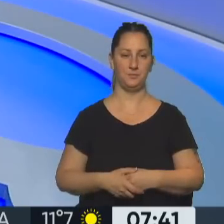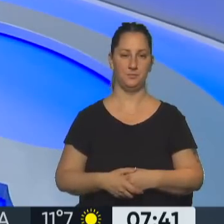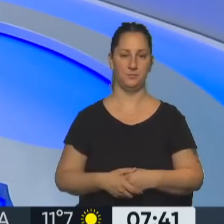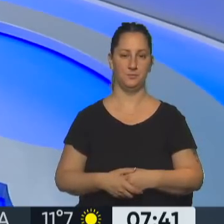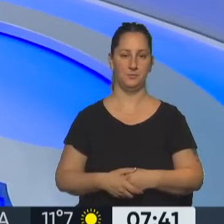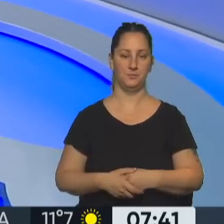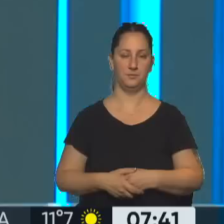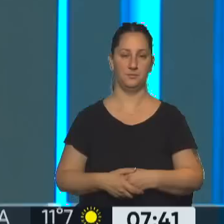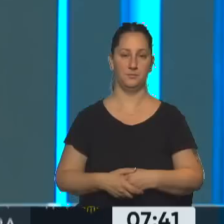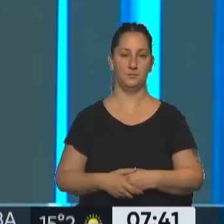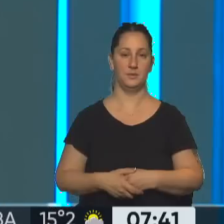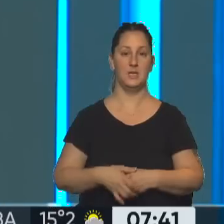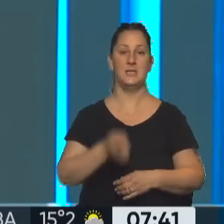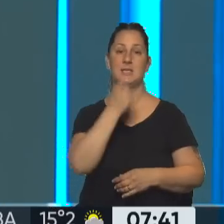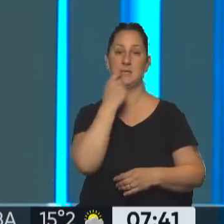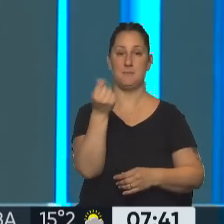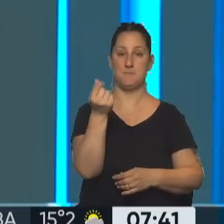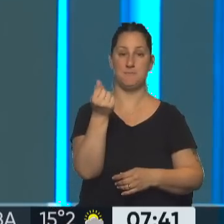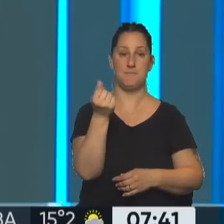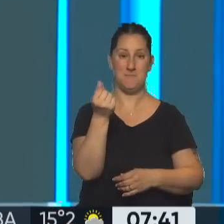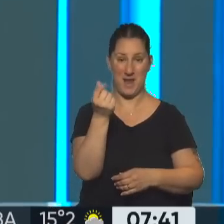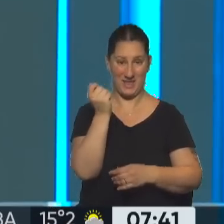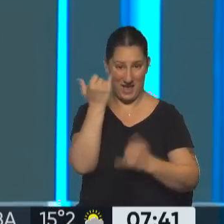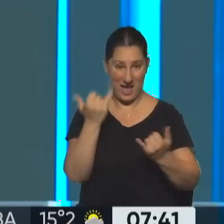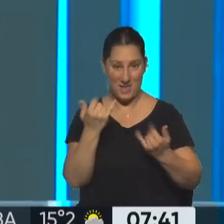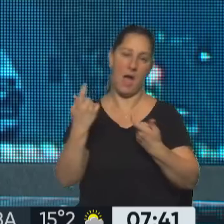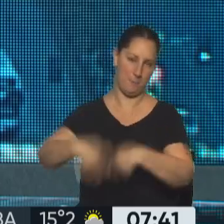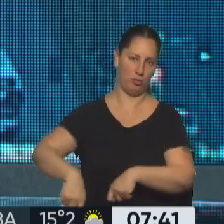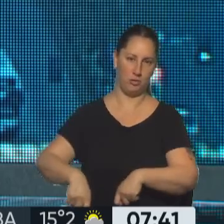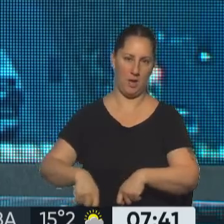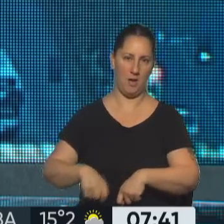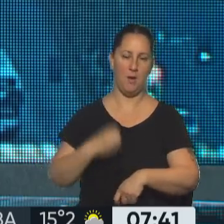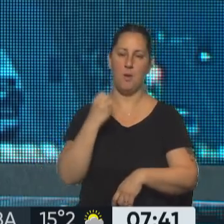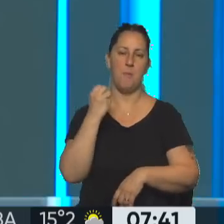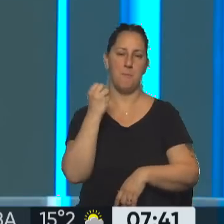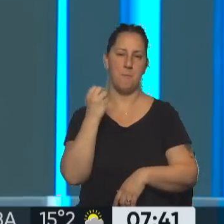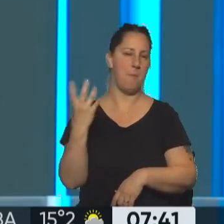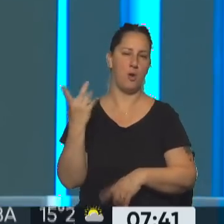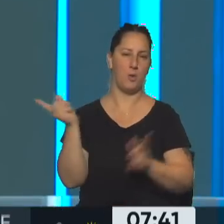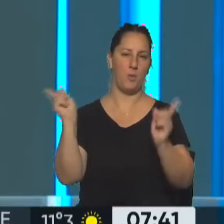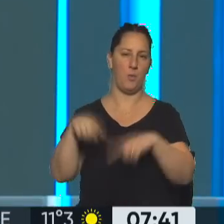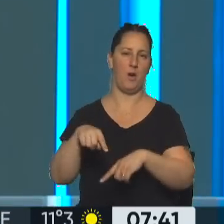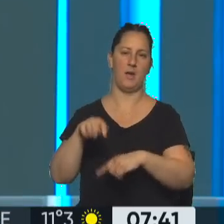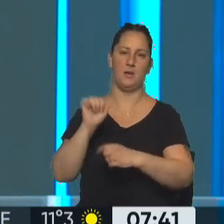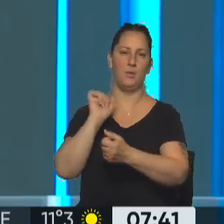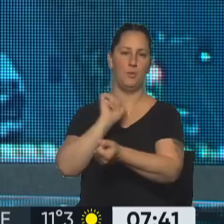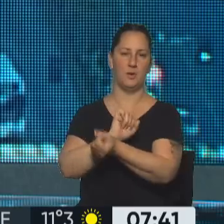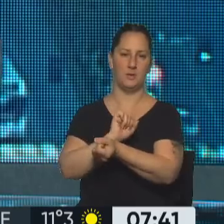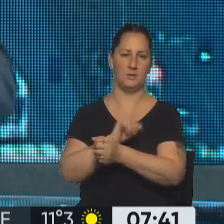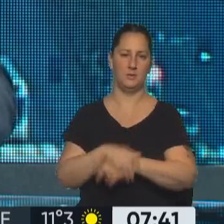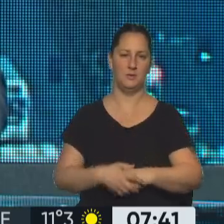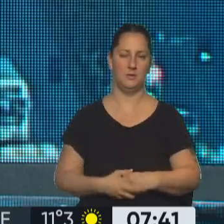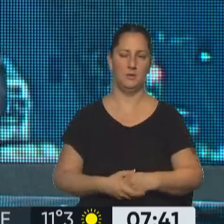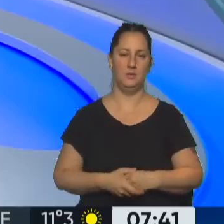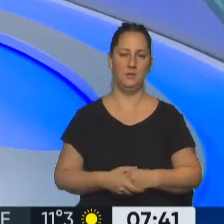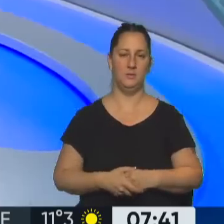Si tenés unos mangos, apostá que no vuelven a prisión. Si tenés unos mangos. Apostá que no vuelven a prisión. El